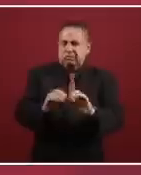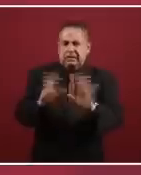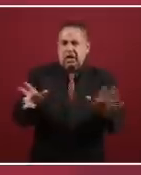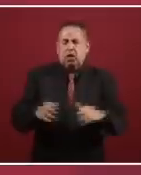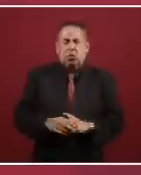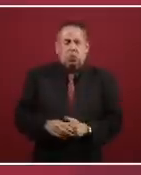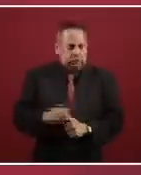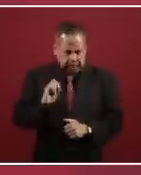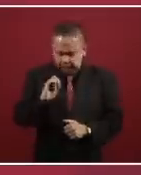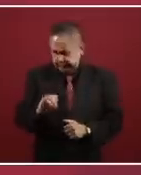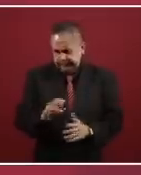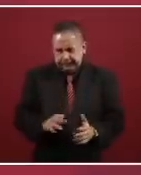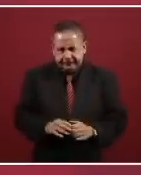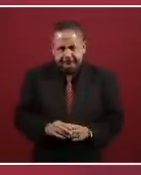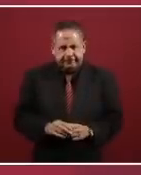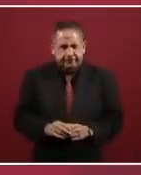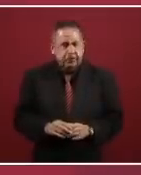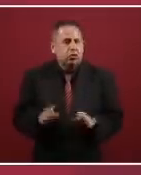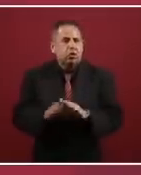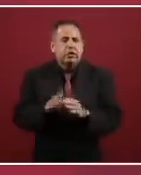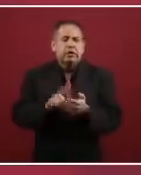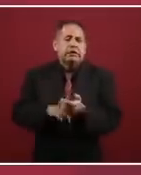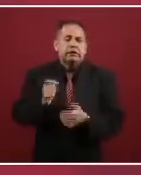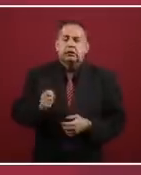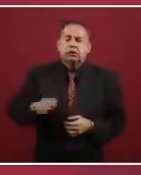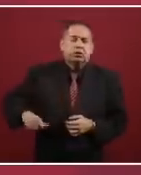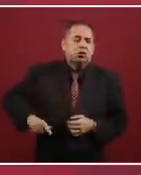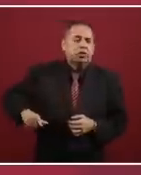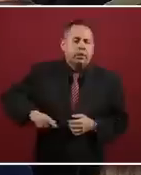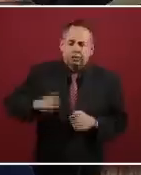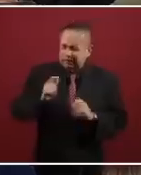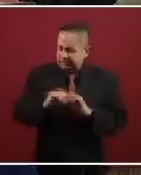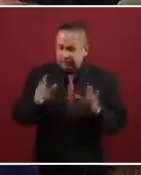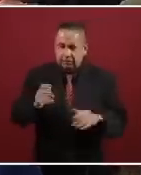cómo va a quedar el gobierno. Miren,